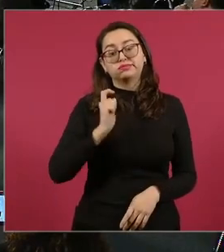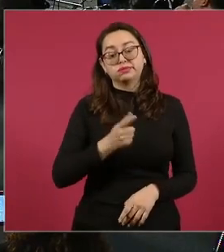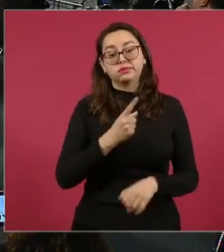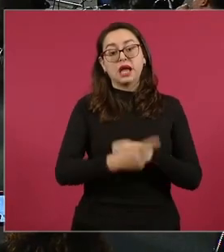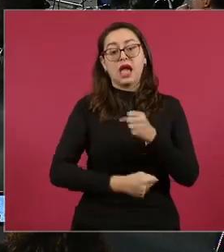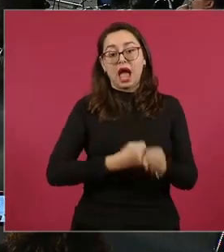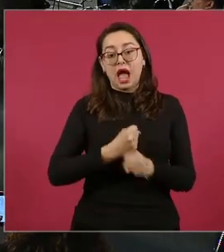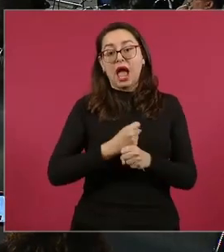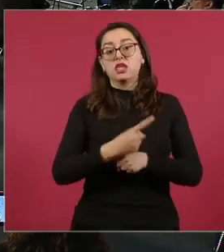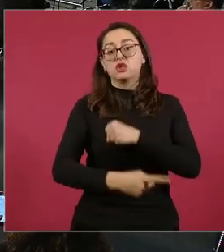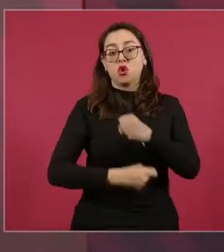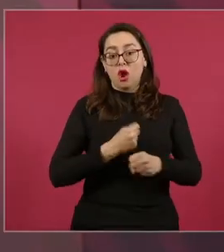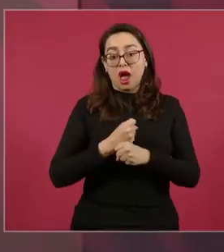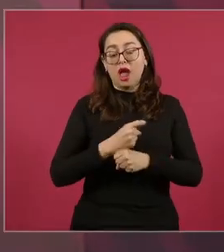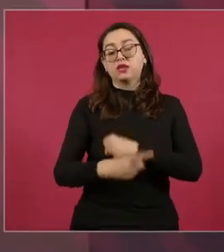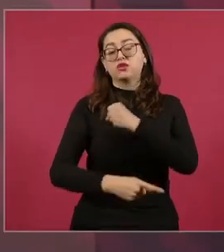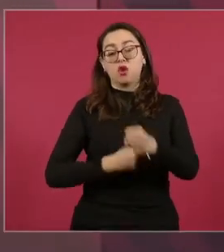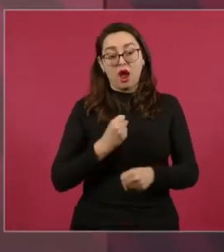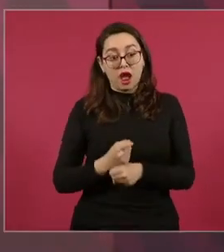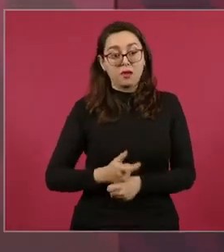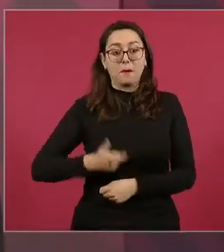creo que a 8 empresas,